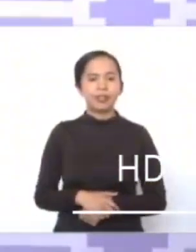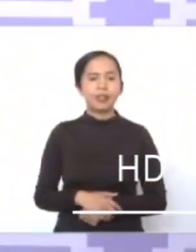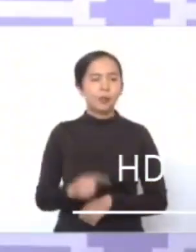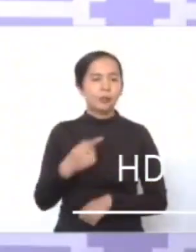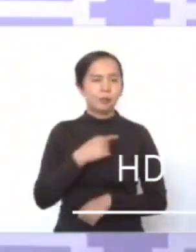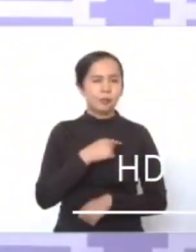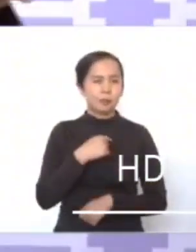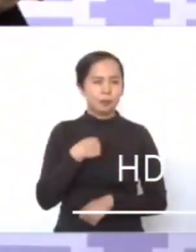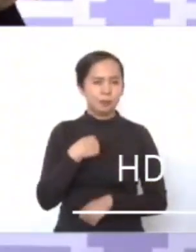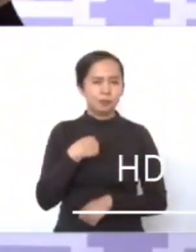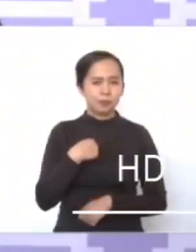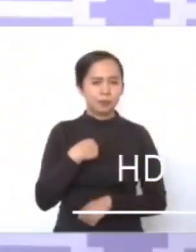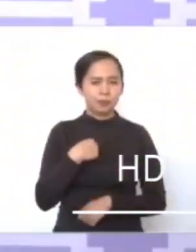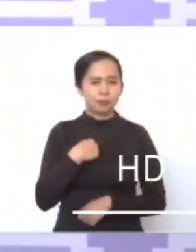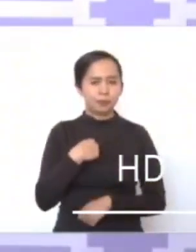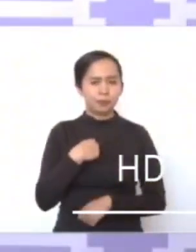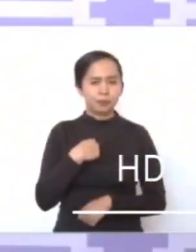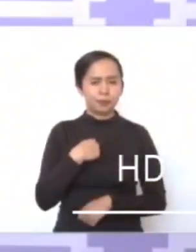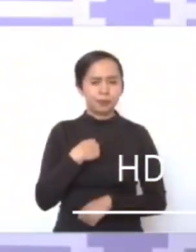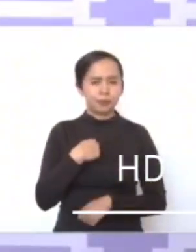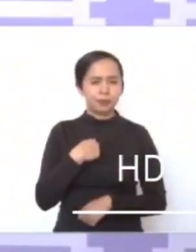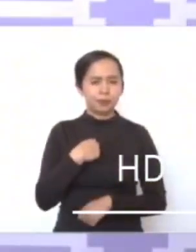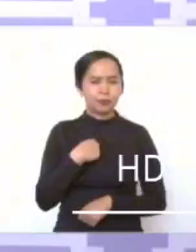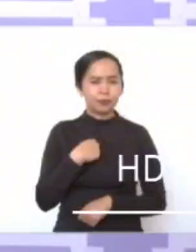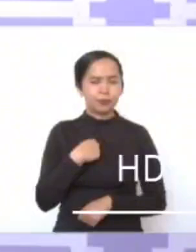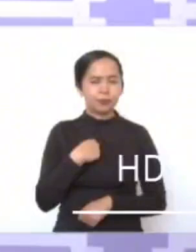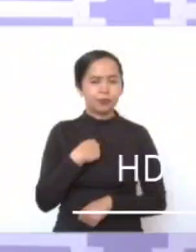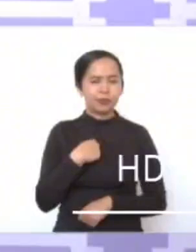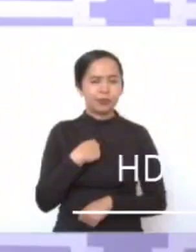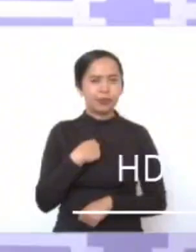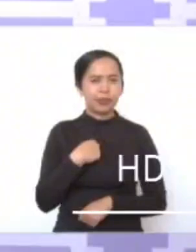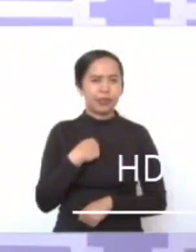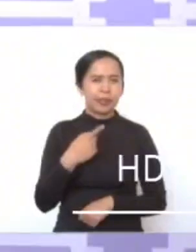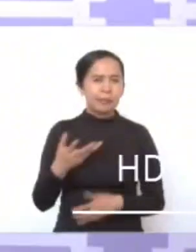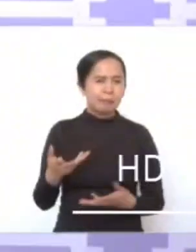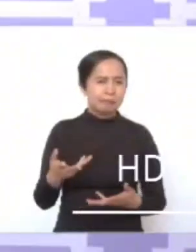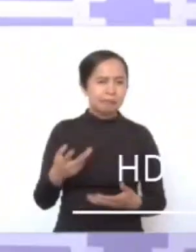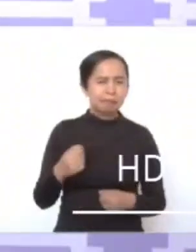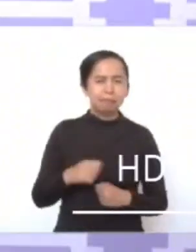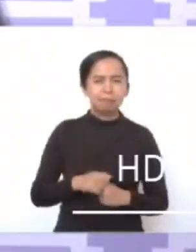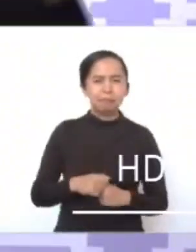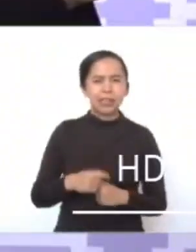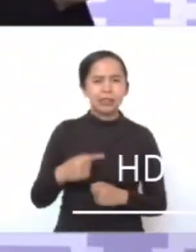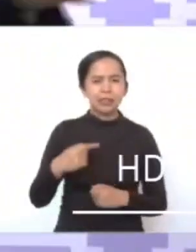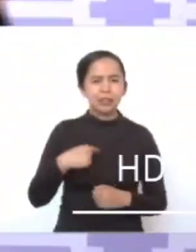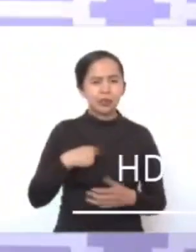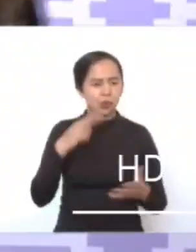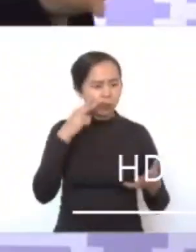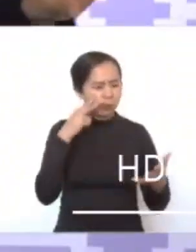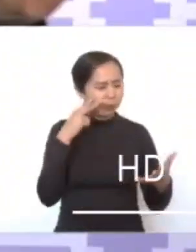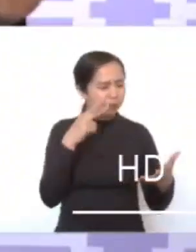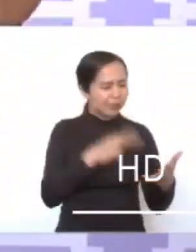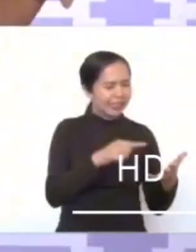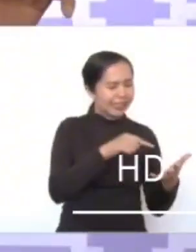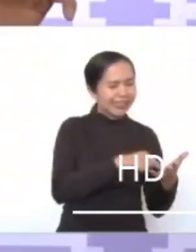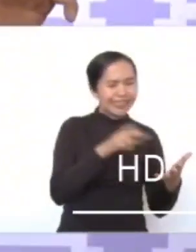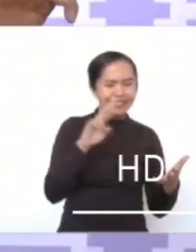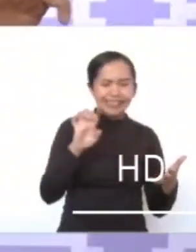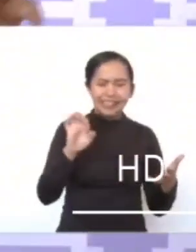me encuentro con una de esas, ¿cómo le llaman? De 8 columnas del